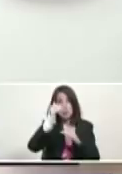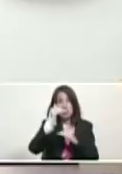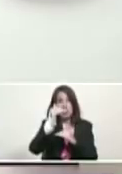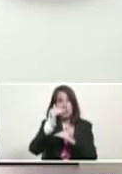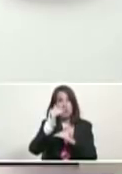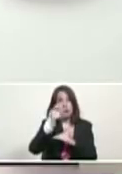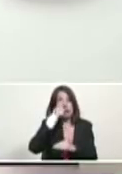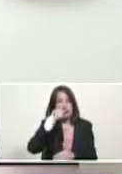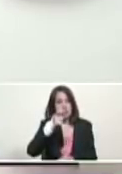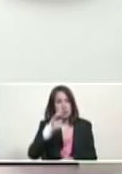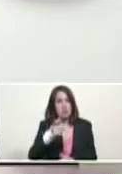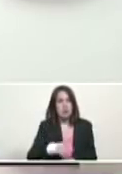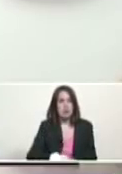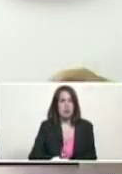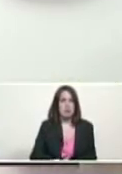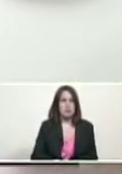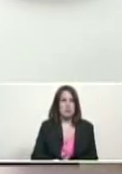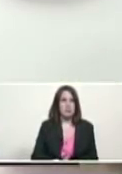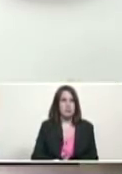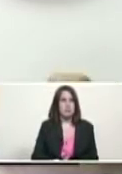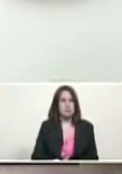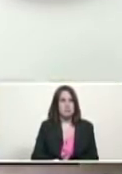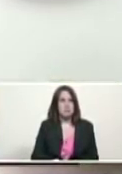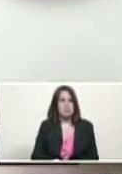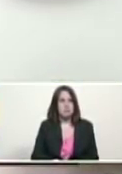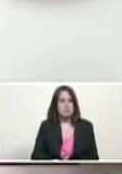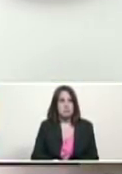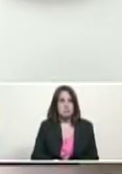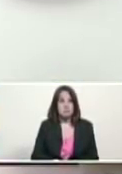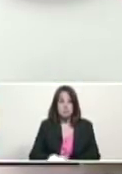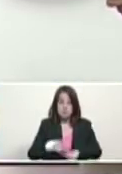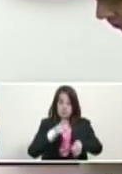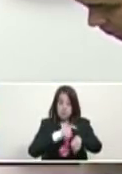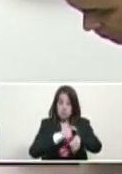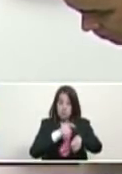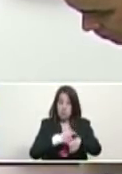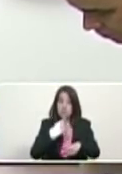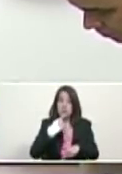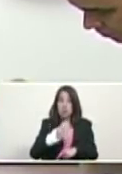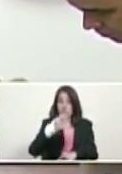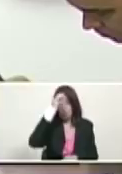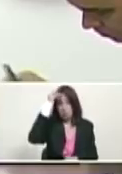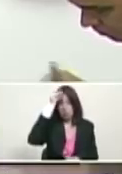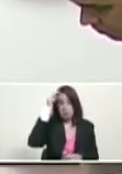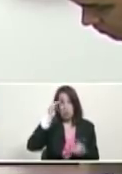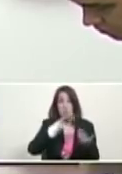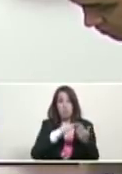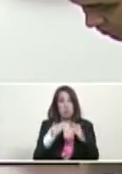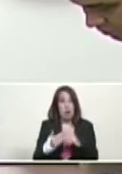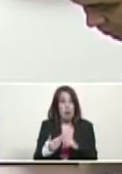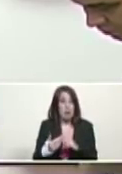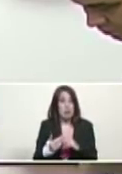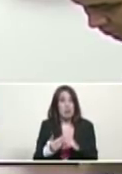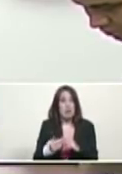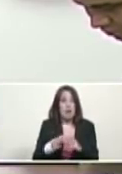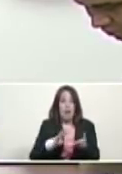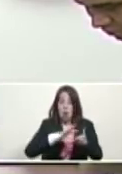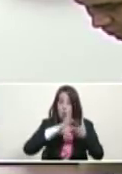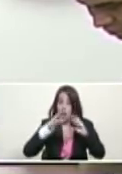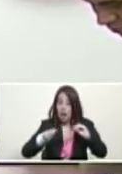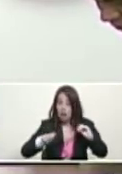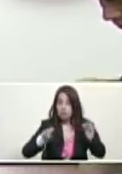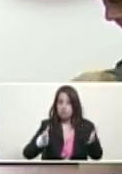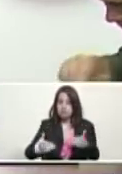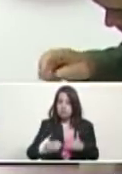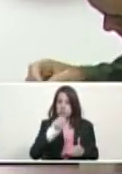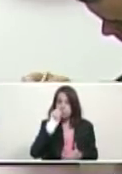seguridad, ¿no? Y es el momento, se lo digo a los consejos comunales, a las comunas, a los CLAP, es el momento